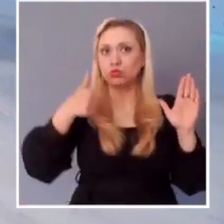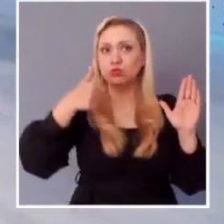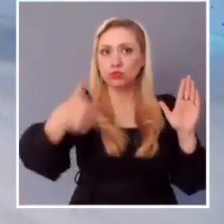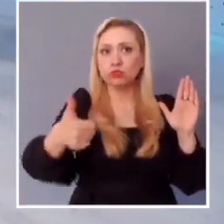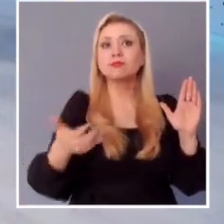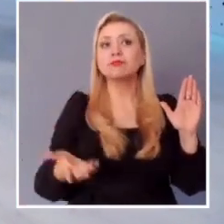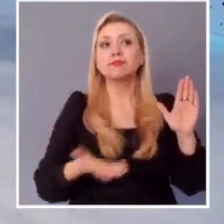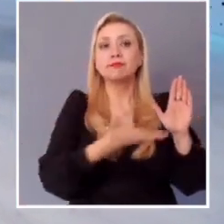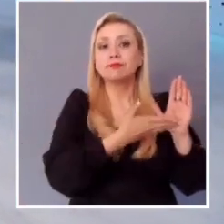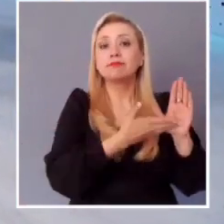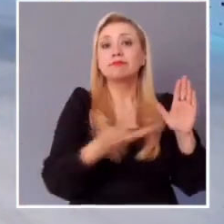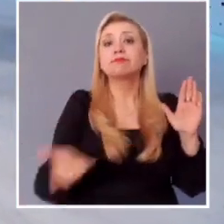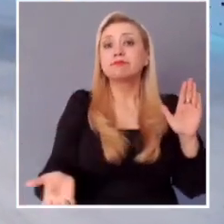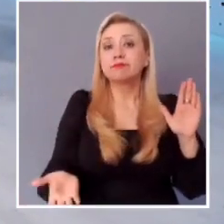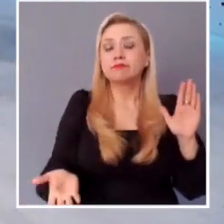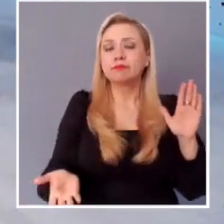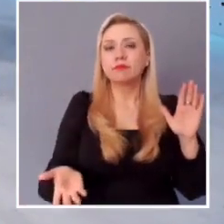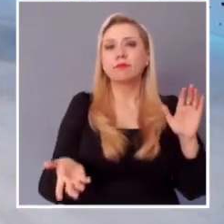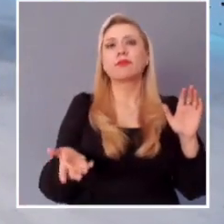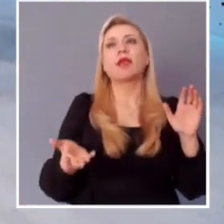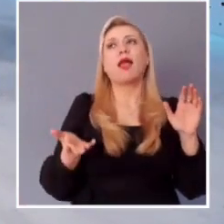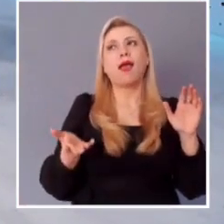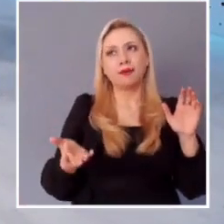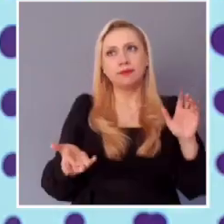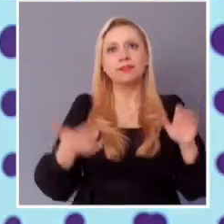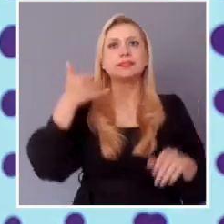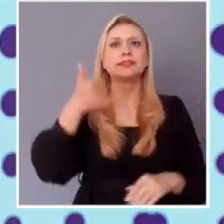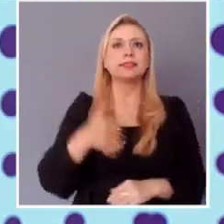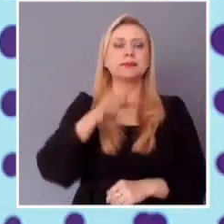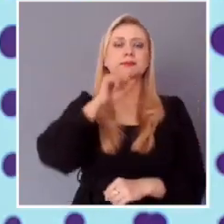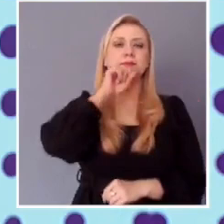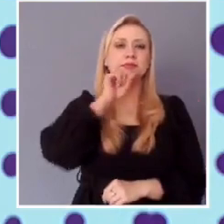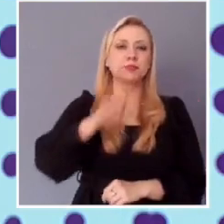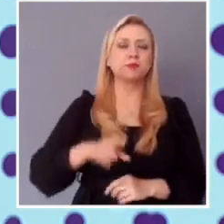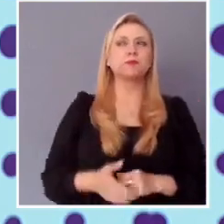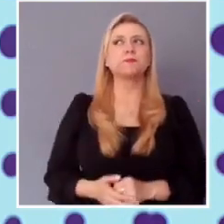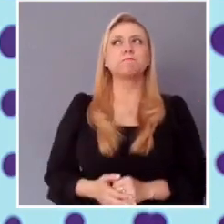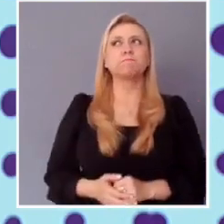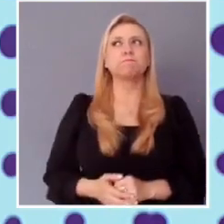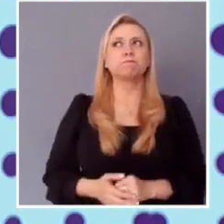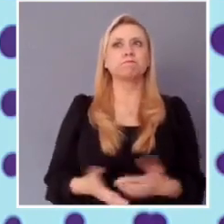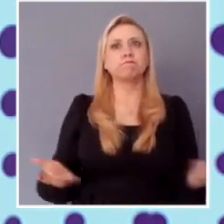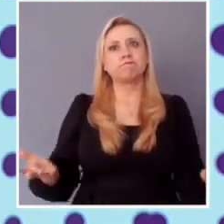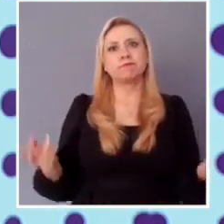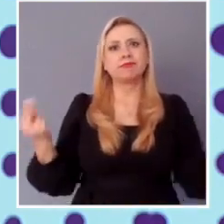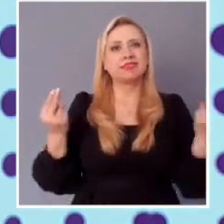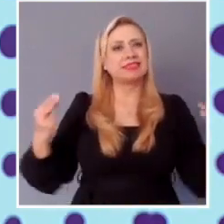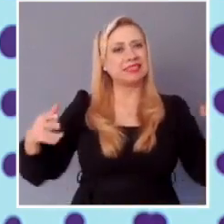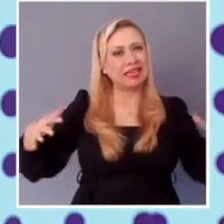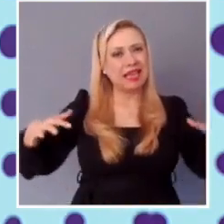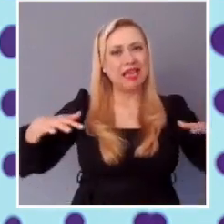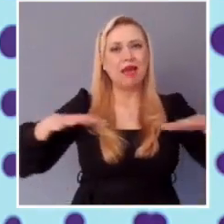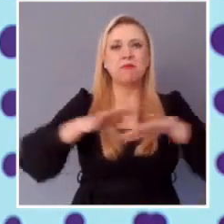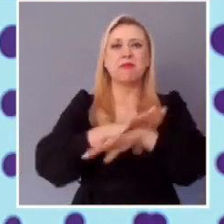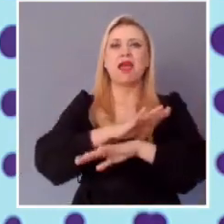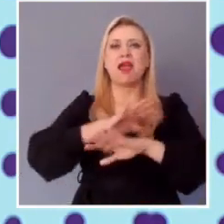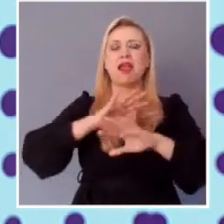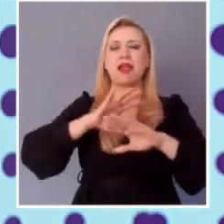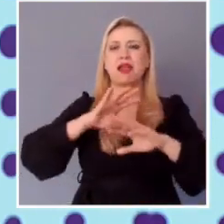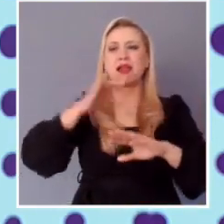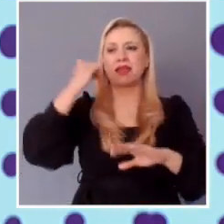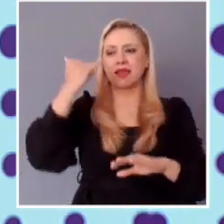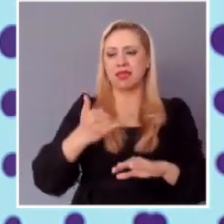esta parte y bueno, la cuestión de hacer valer también los derechos, pero sobre todo validar